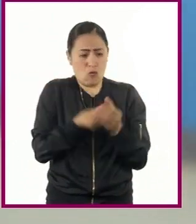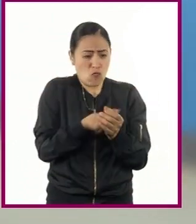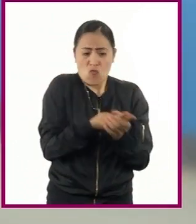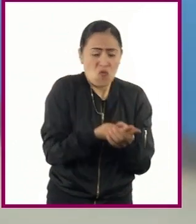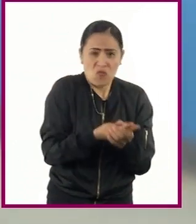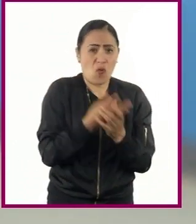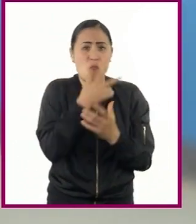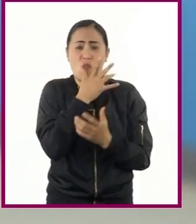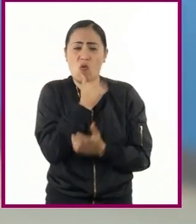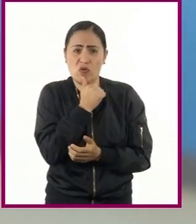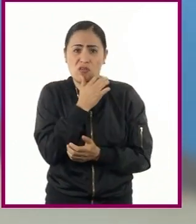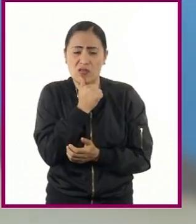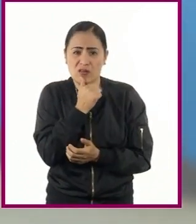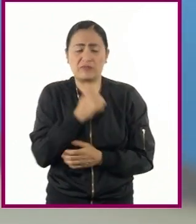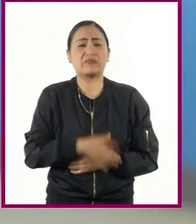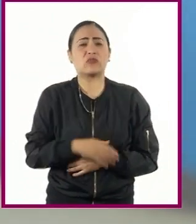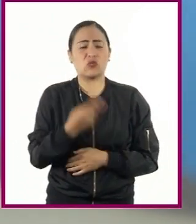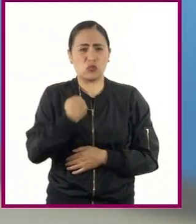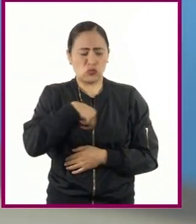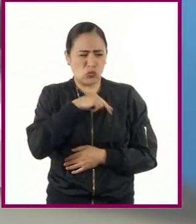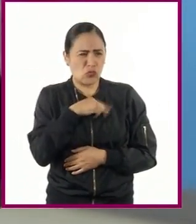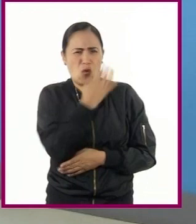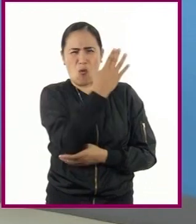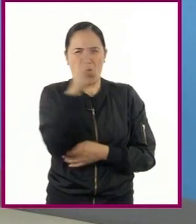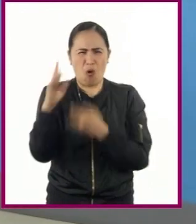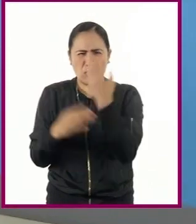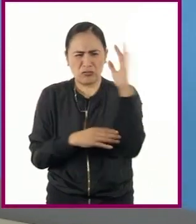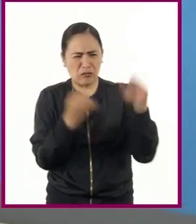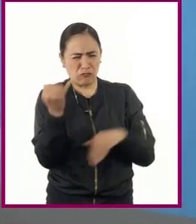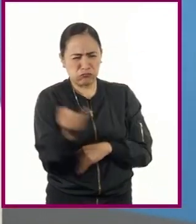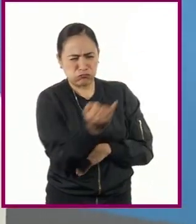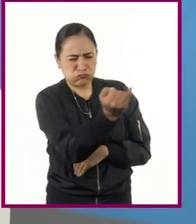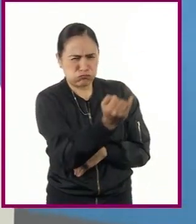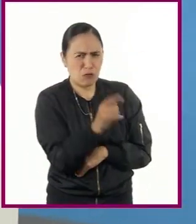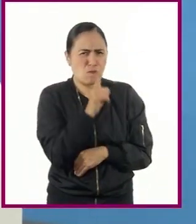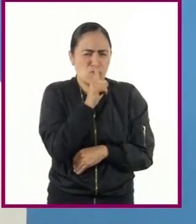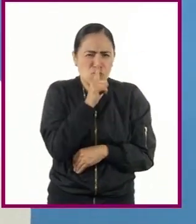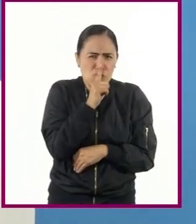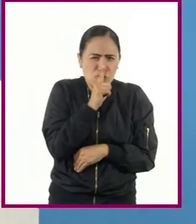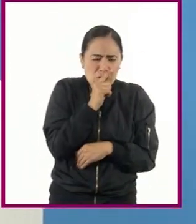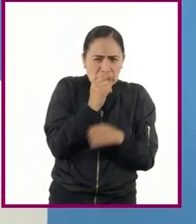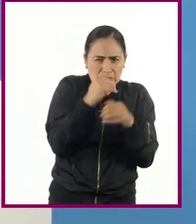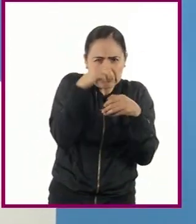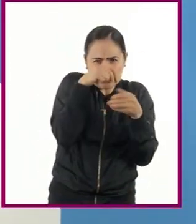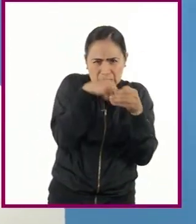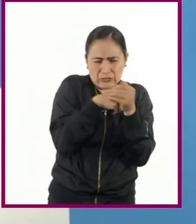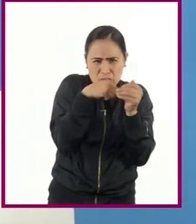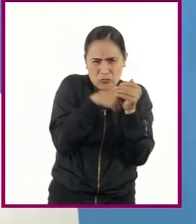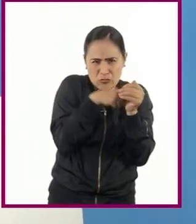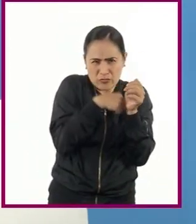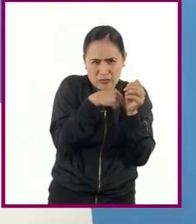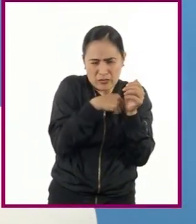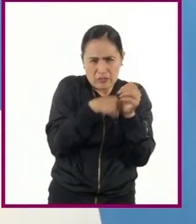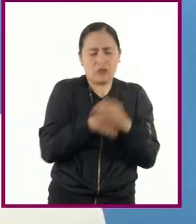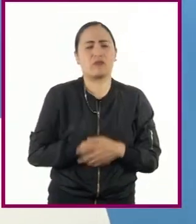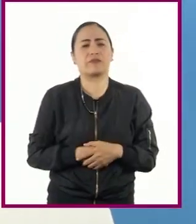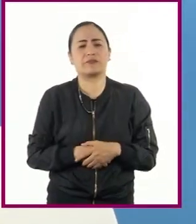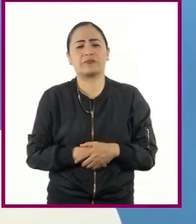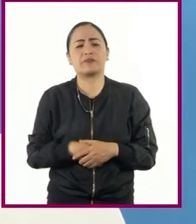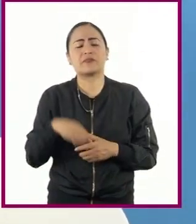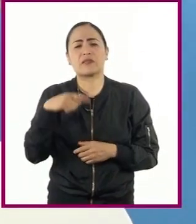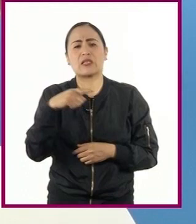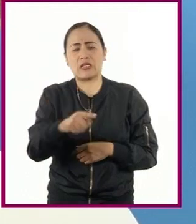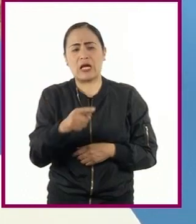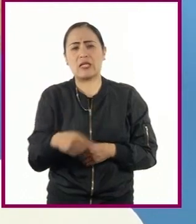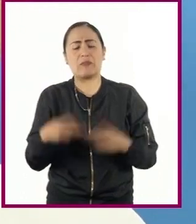estábamos escondidos en lo más profundo del bosque. Nos salvaban los pantanos. Los del destacamento punitivo no se